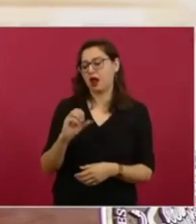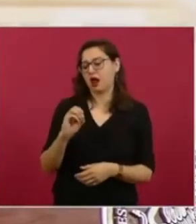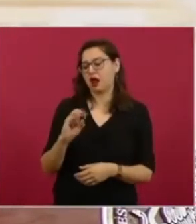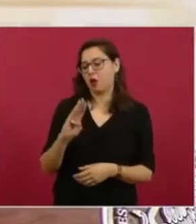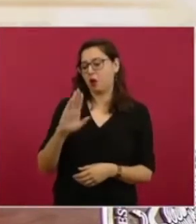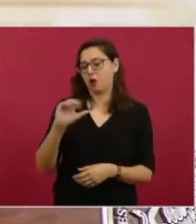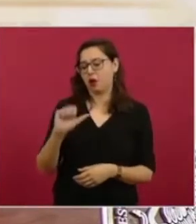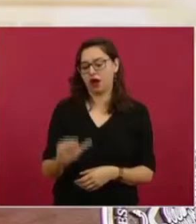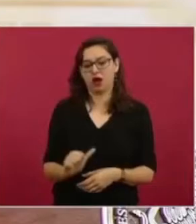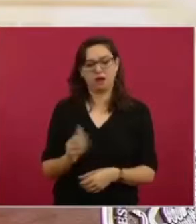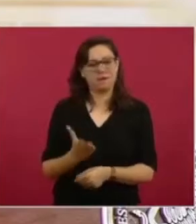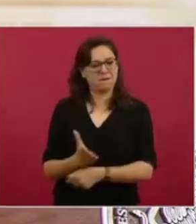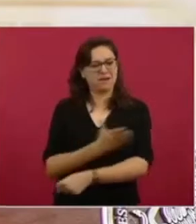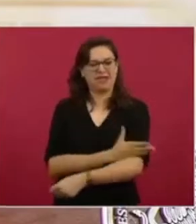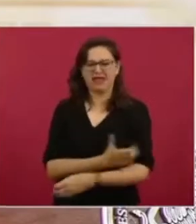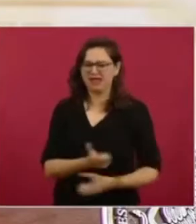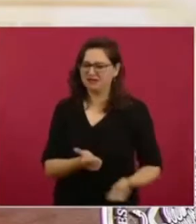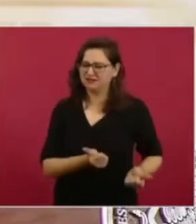y sacaron